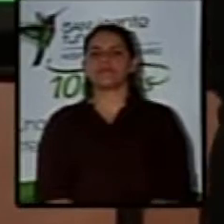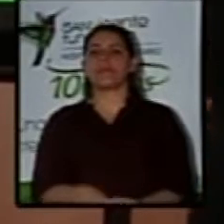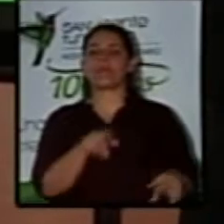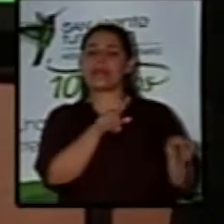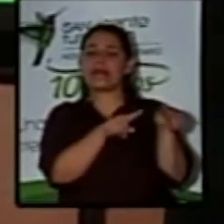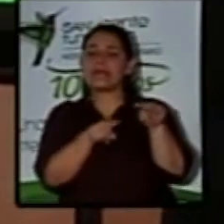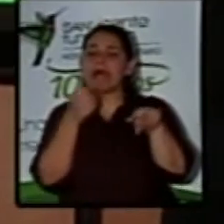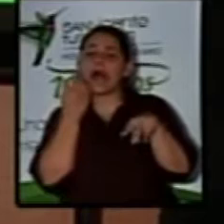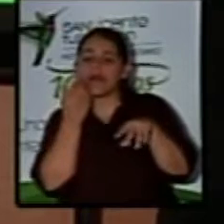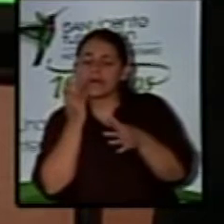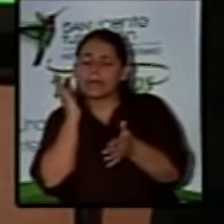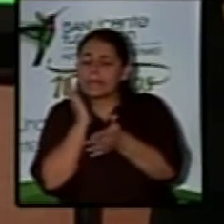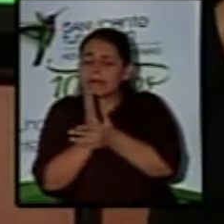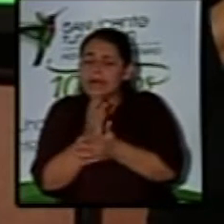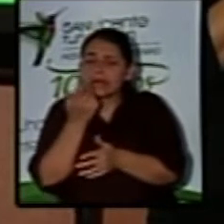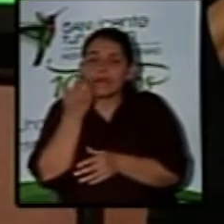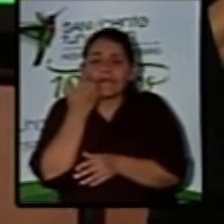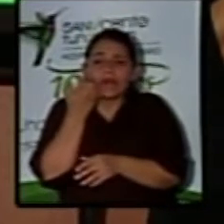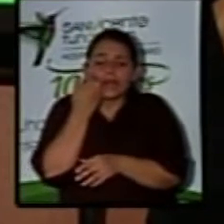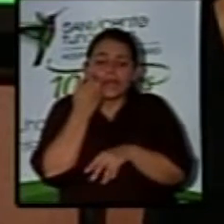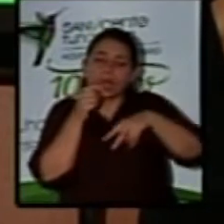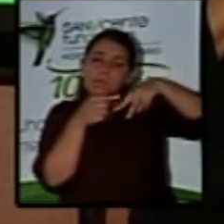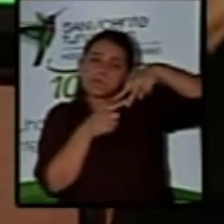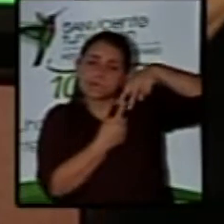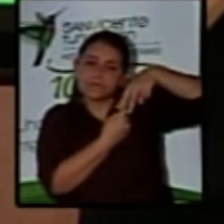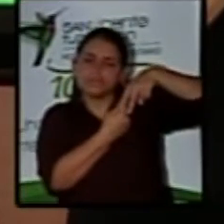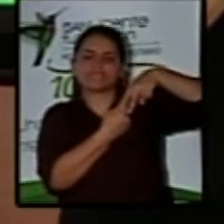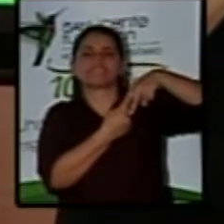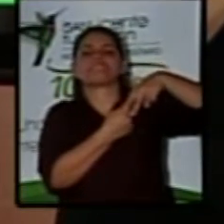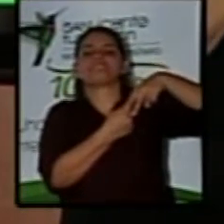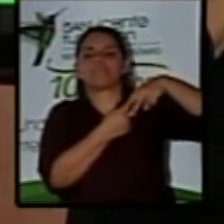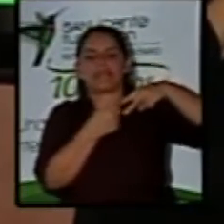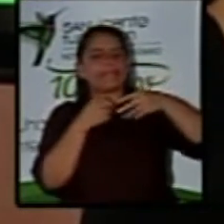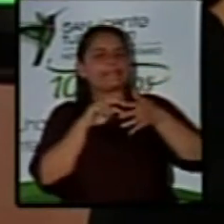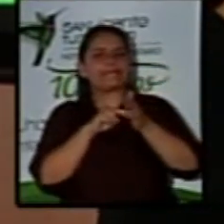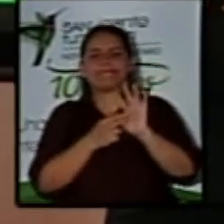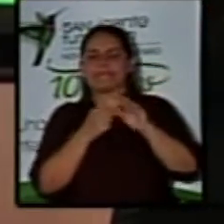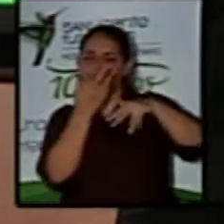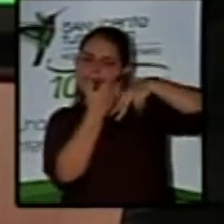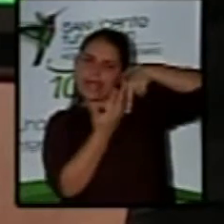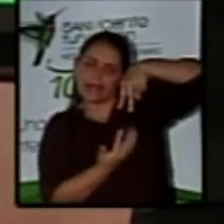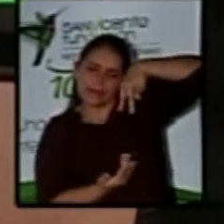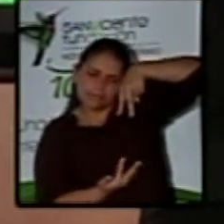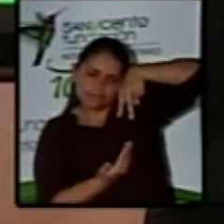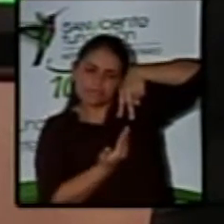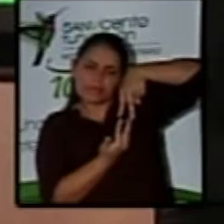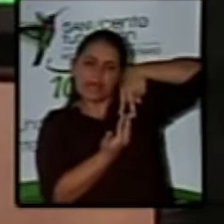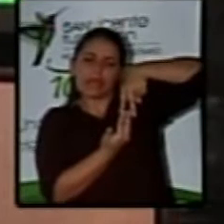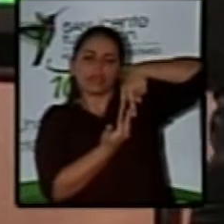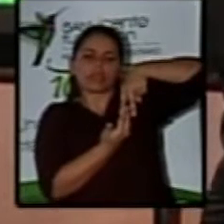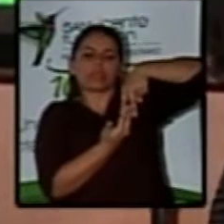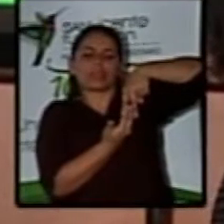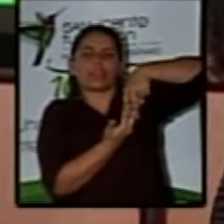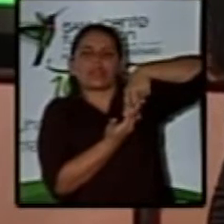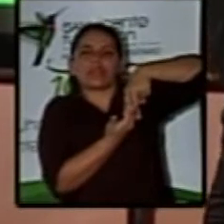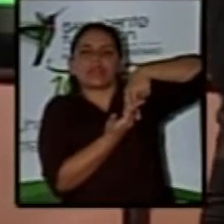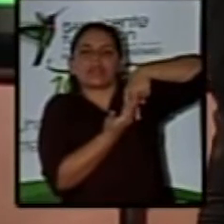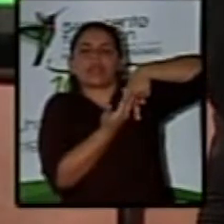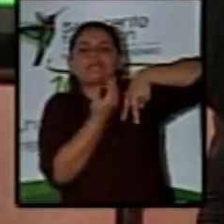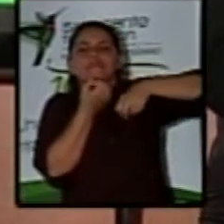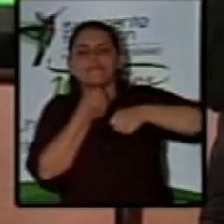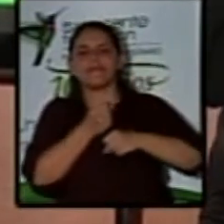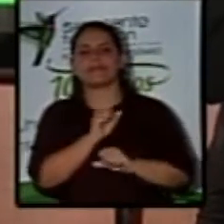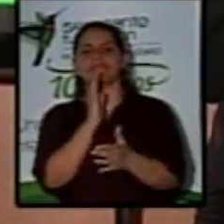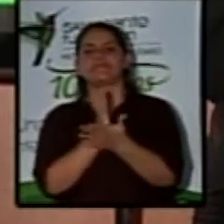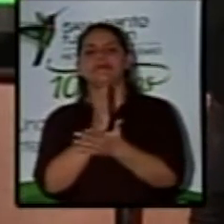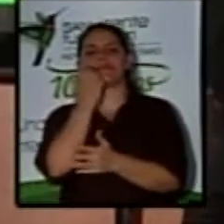defecto que dañe estas válvulas venosas, se va a alterar el retorno venoso y esto se va a traducir en una posible enfermedad